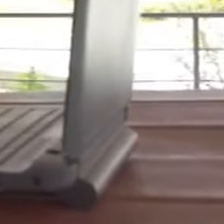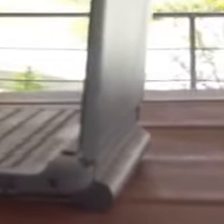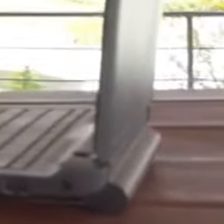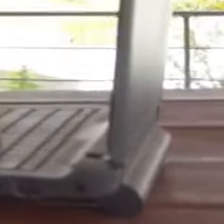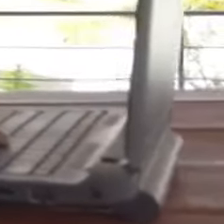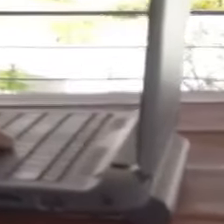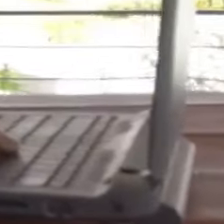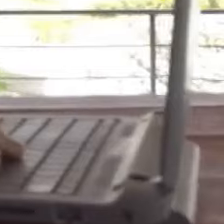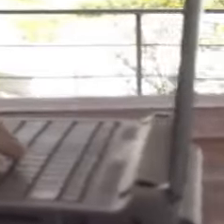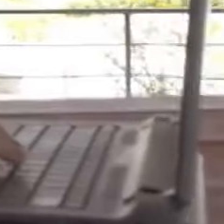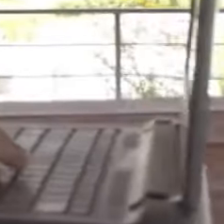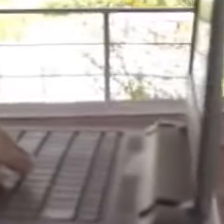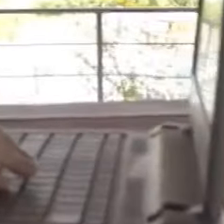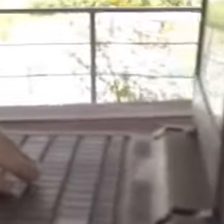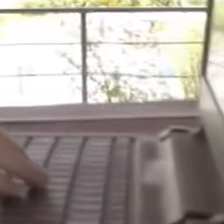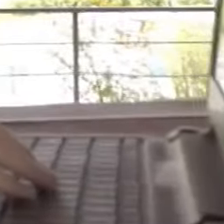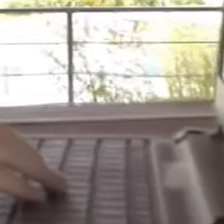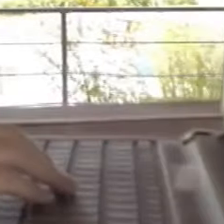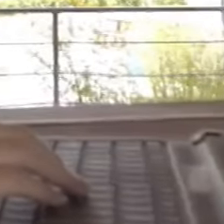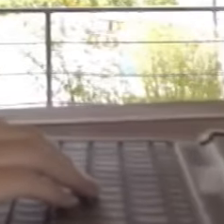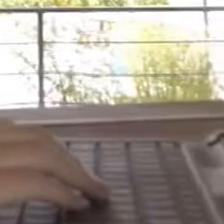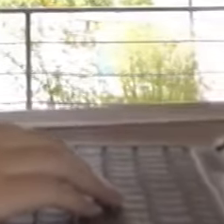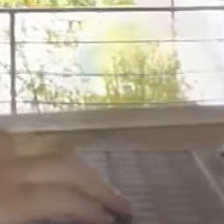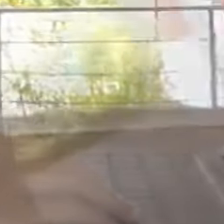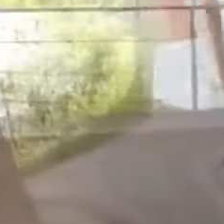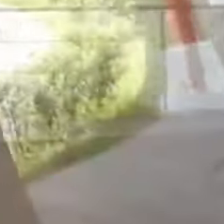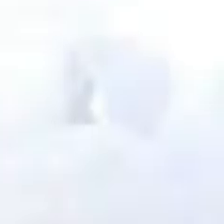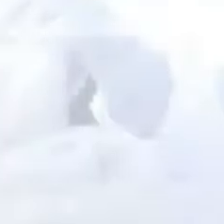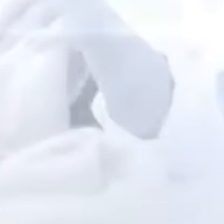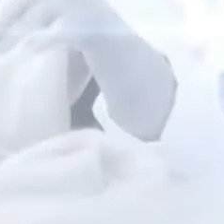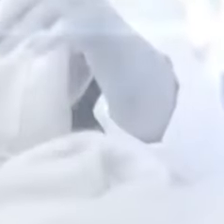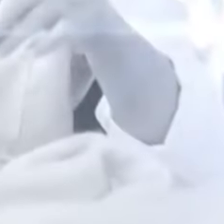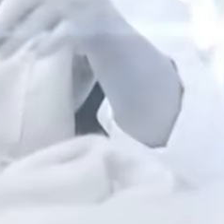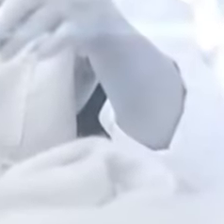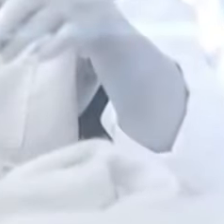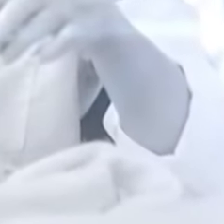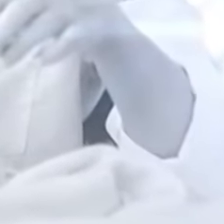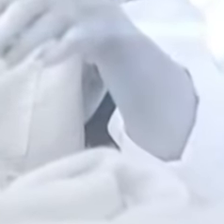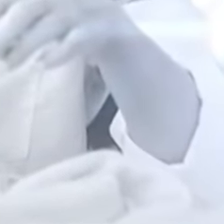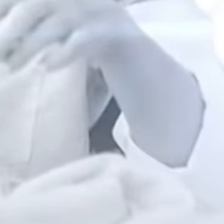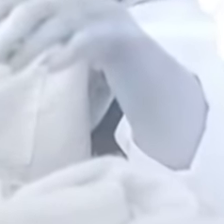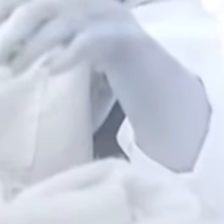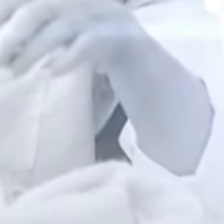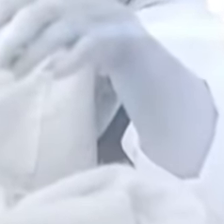mucho en esa área del dibujo, en fotografía he aprendido a tomar bastantes fotos, ángulos.